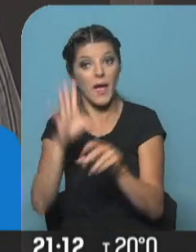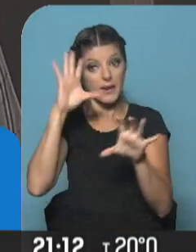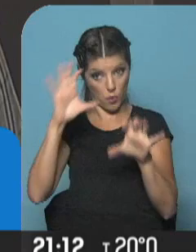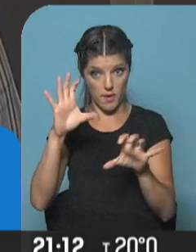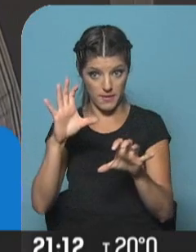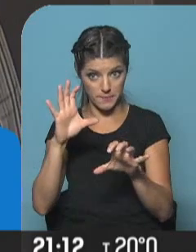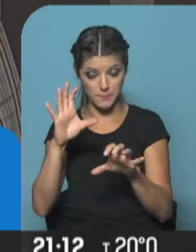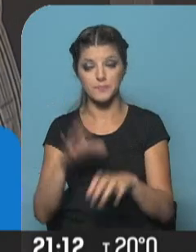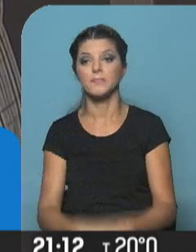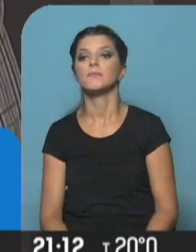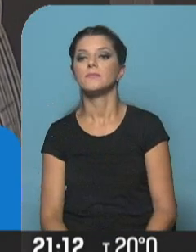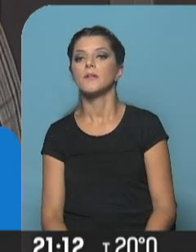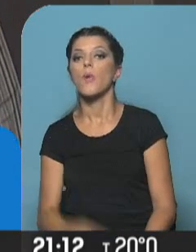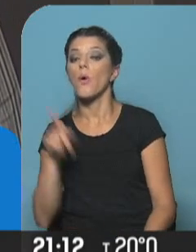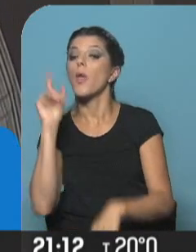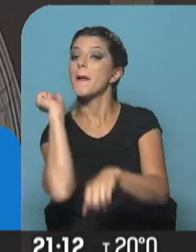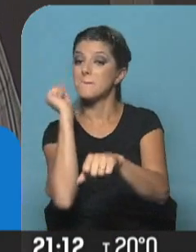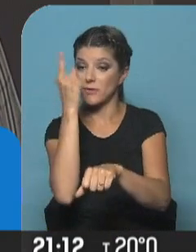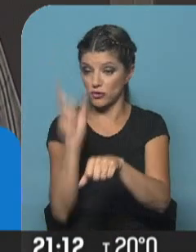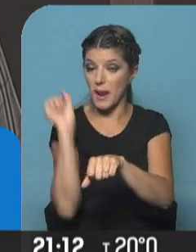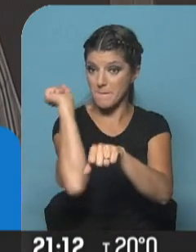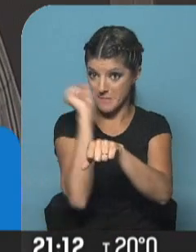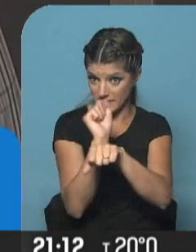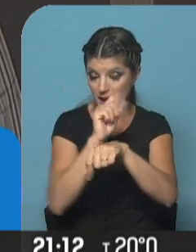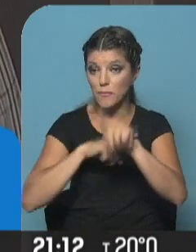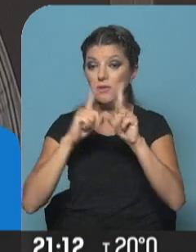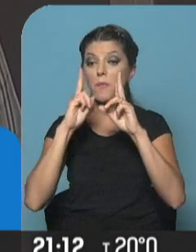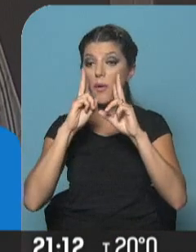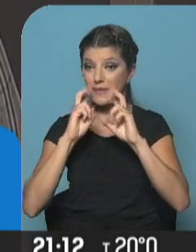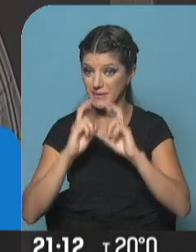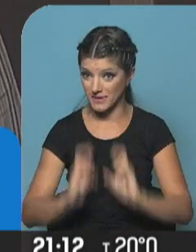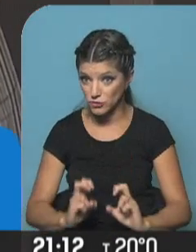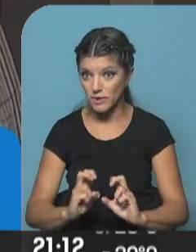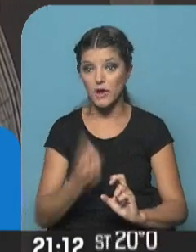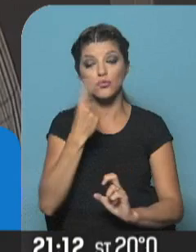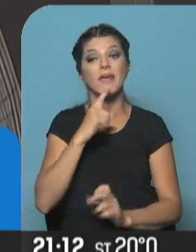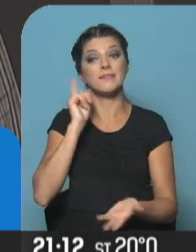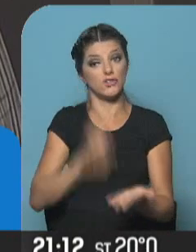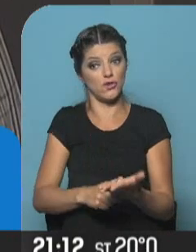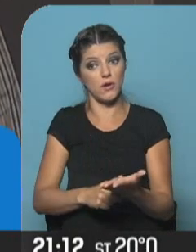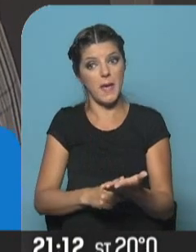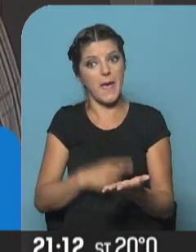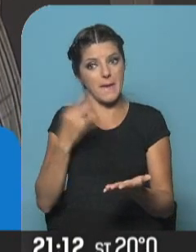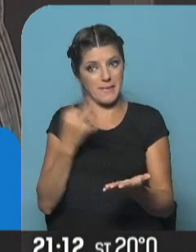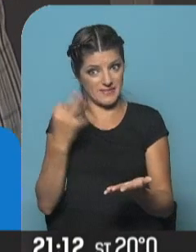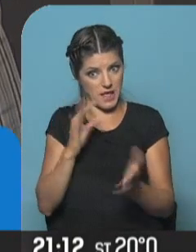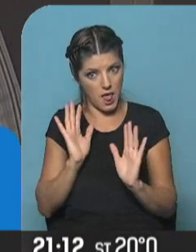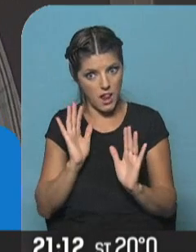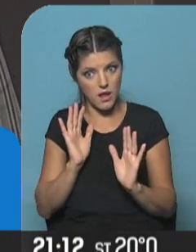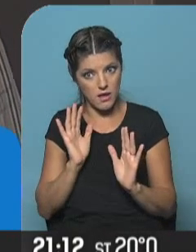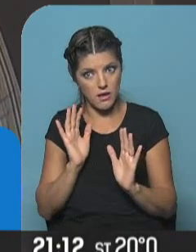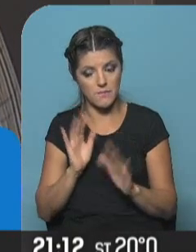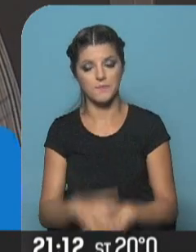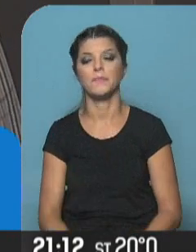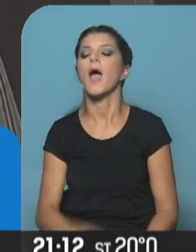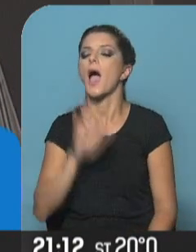en un proceso es una decisión extraordinaria, no es común. Pero por supuesto que cuando